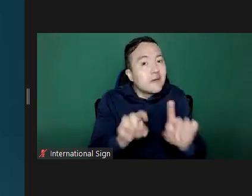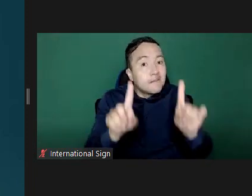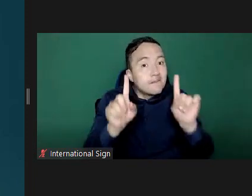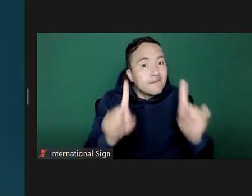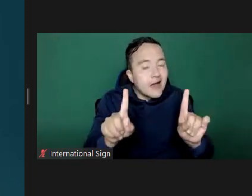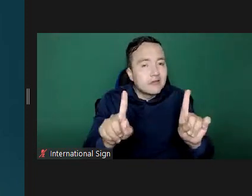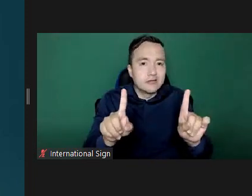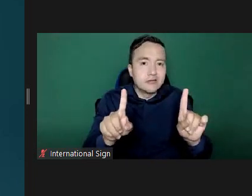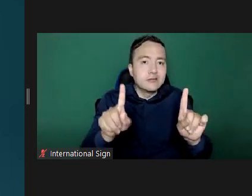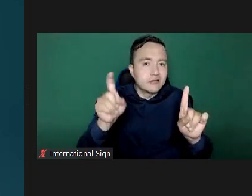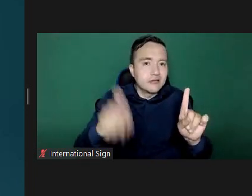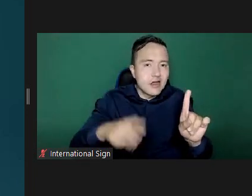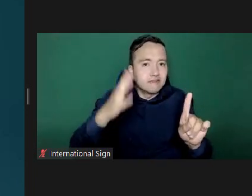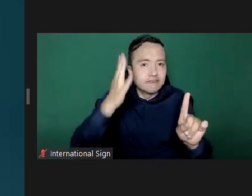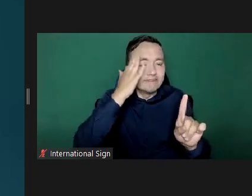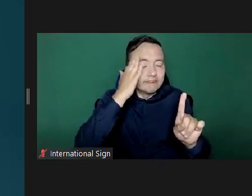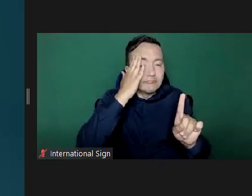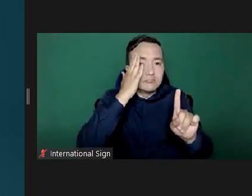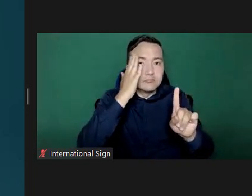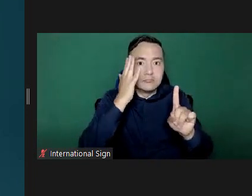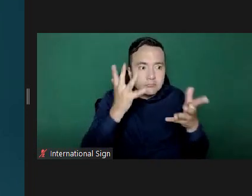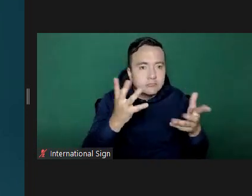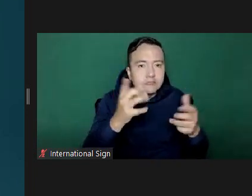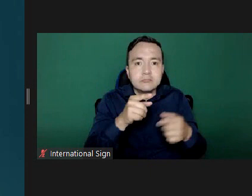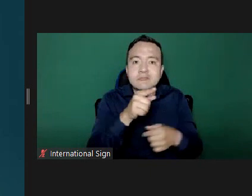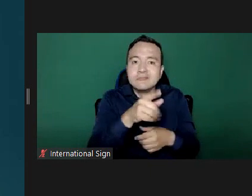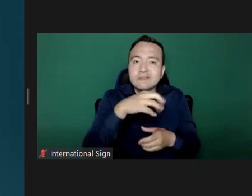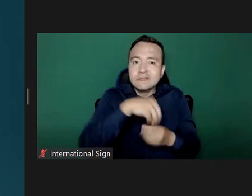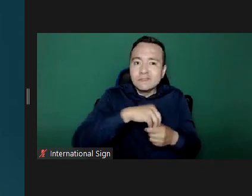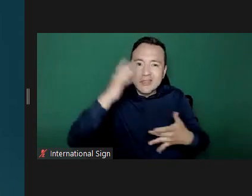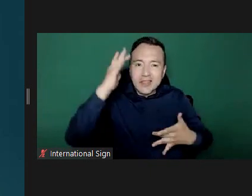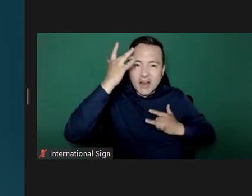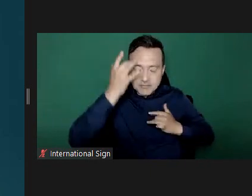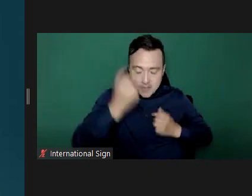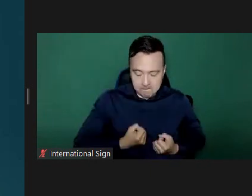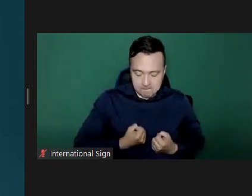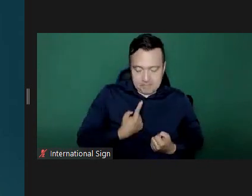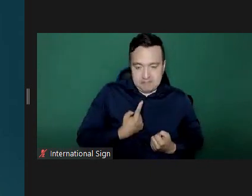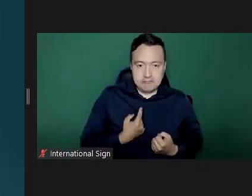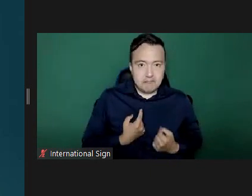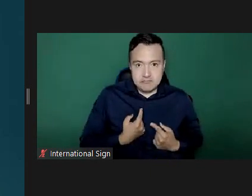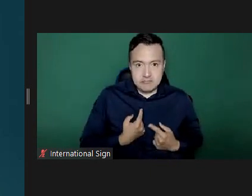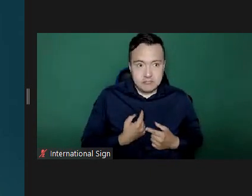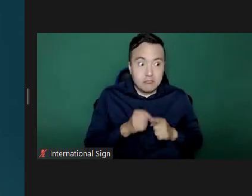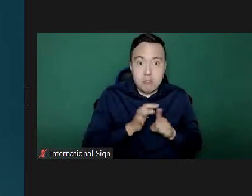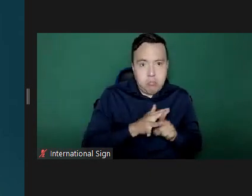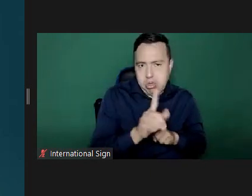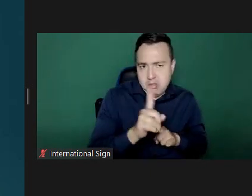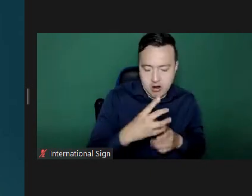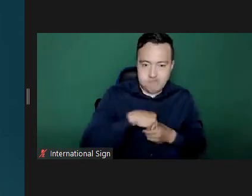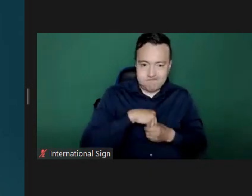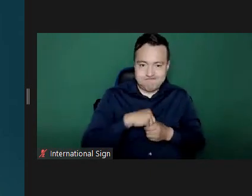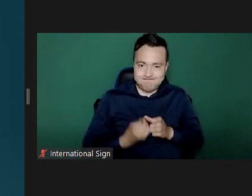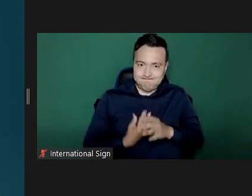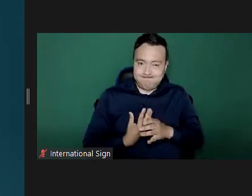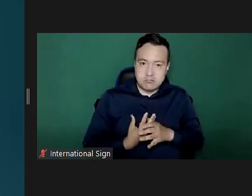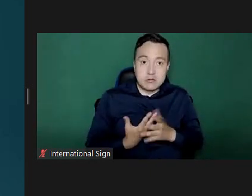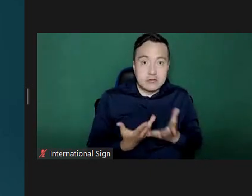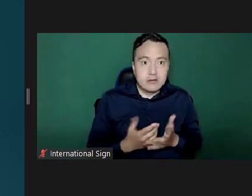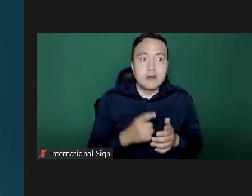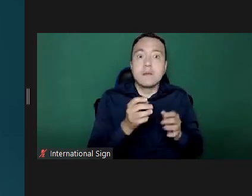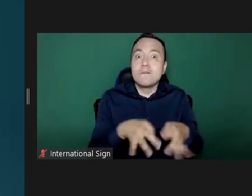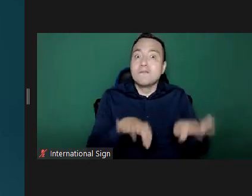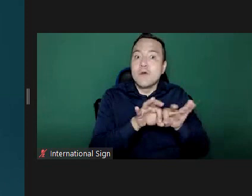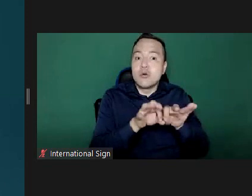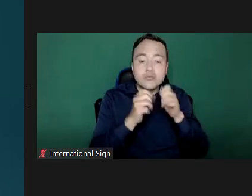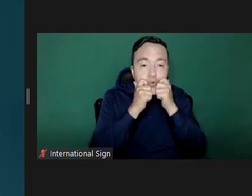del desafío de las NTs es la respuesta humana. Entonces, las ciencias sociales son una parte importante de